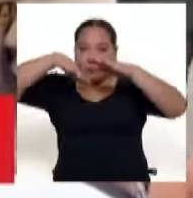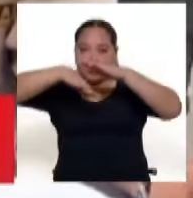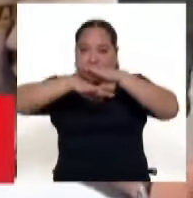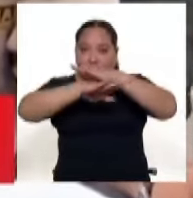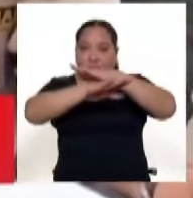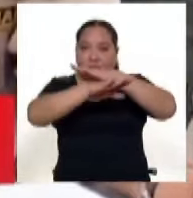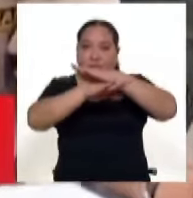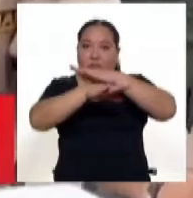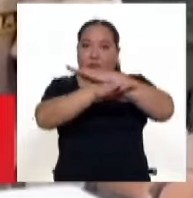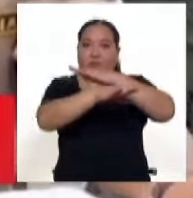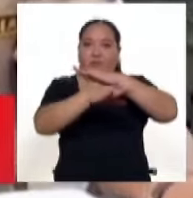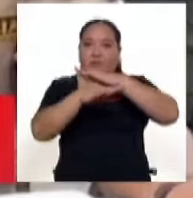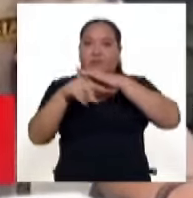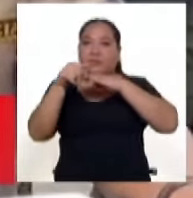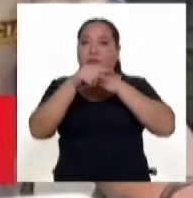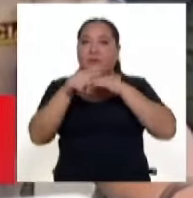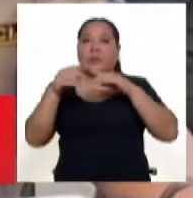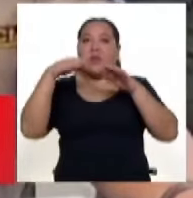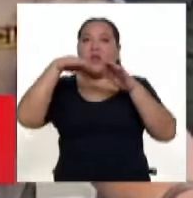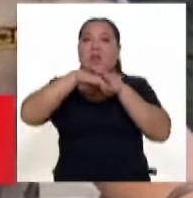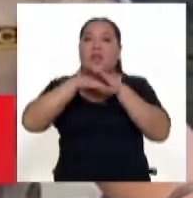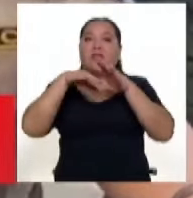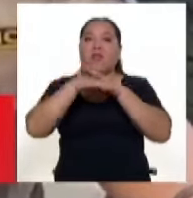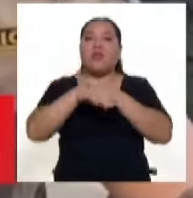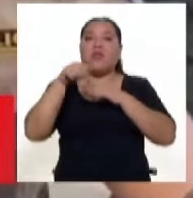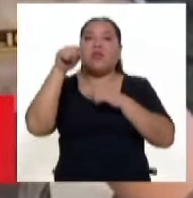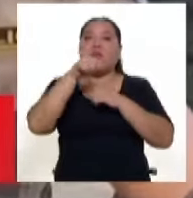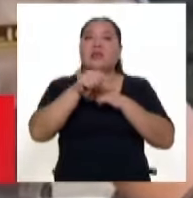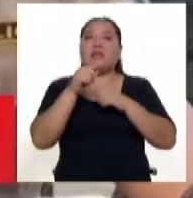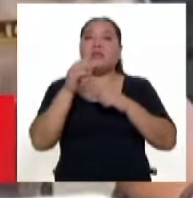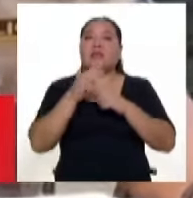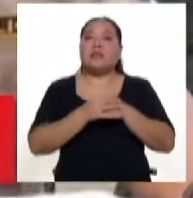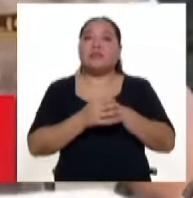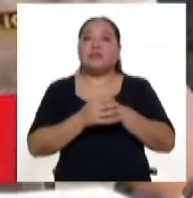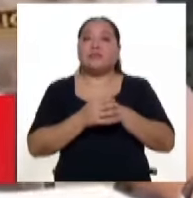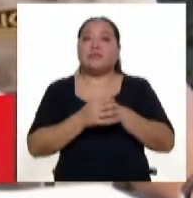que estaría al interior de este